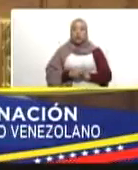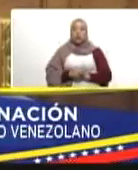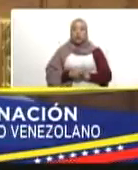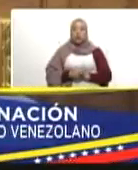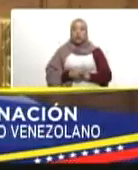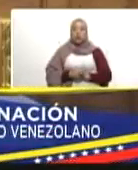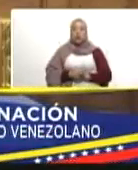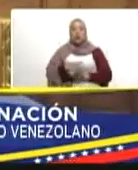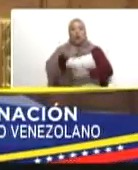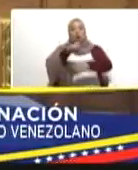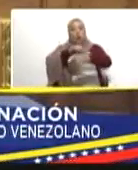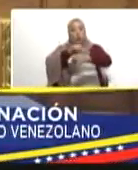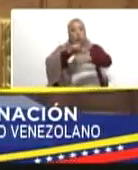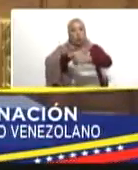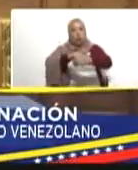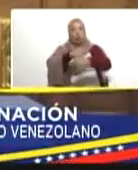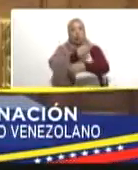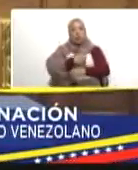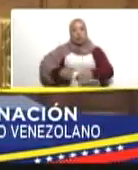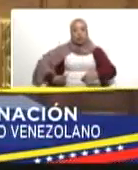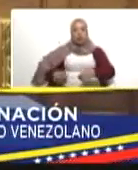al doctor Jorge